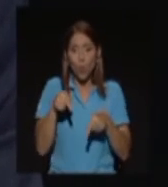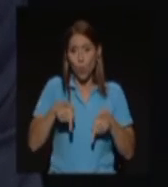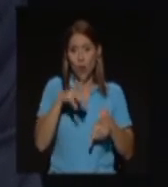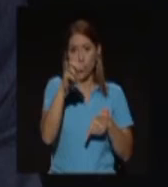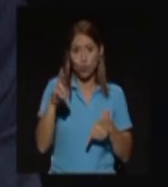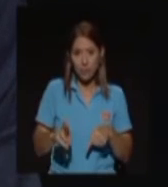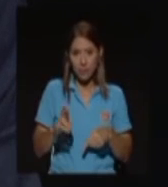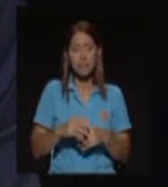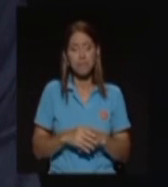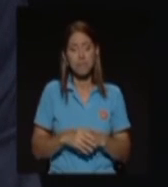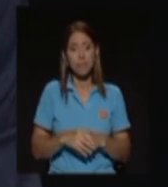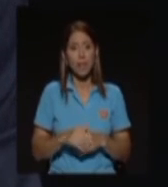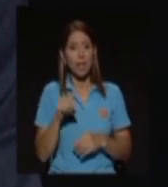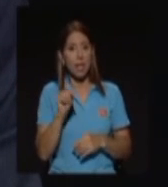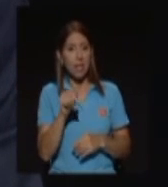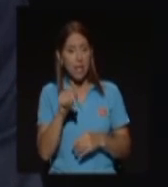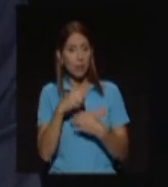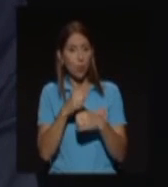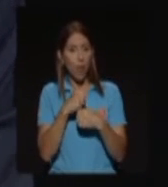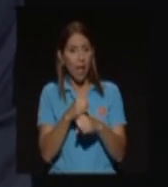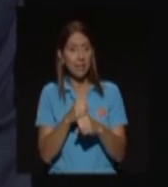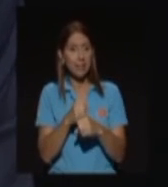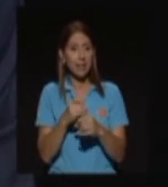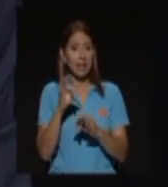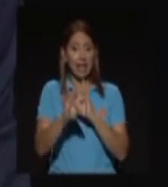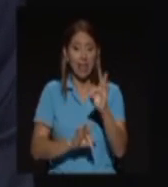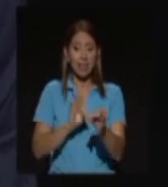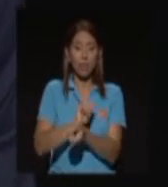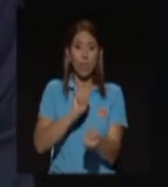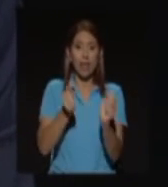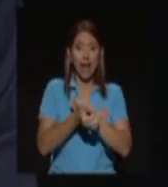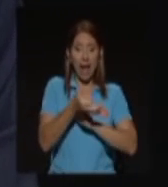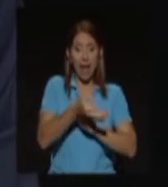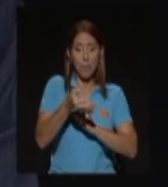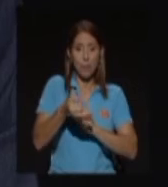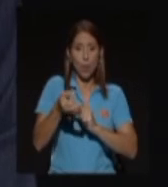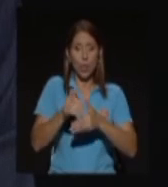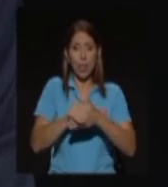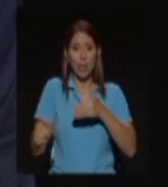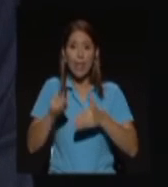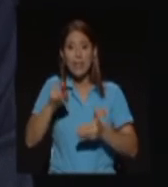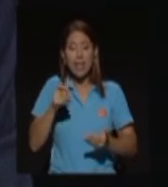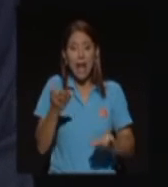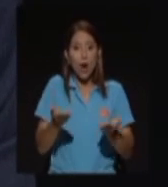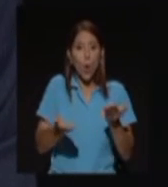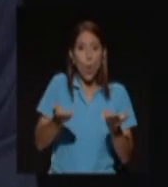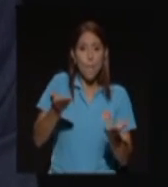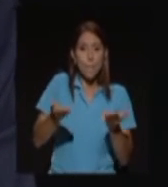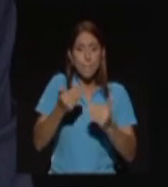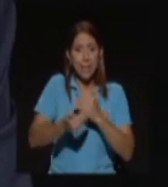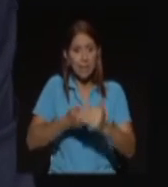Rica, y eso hace que el tipo de cambio debiera compensar ese proceso de tal manera